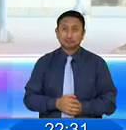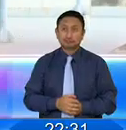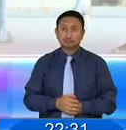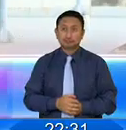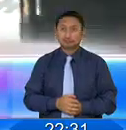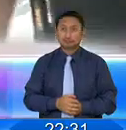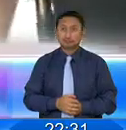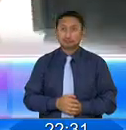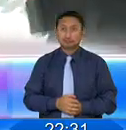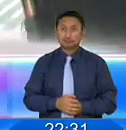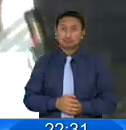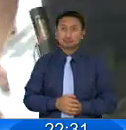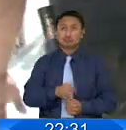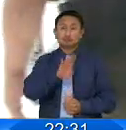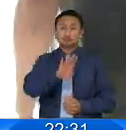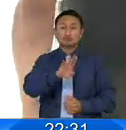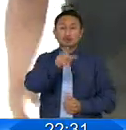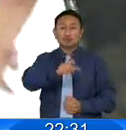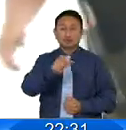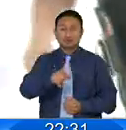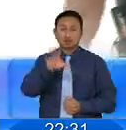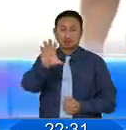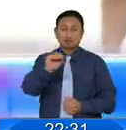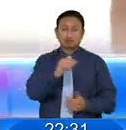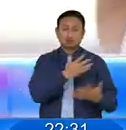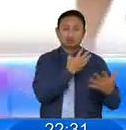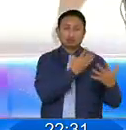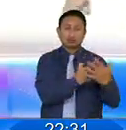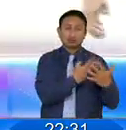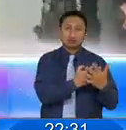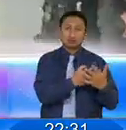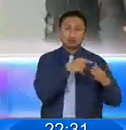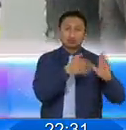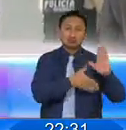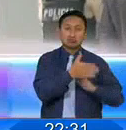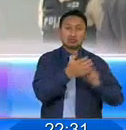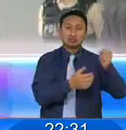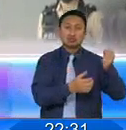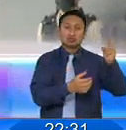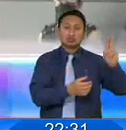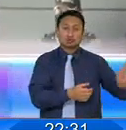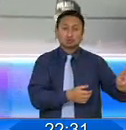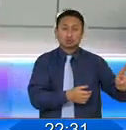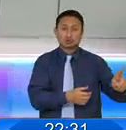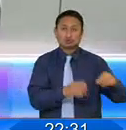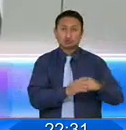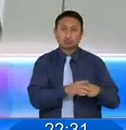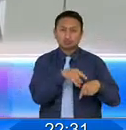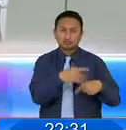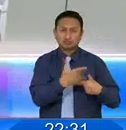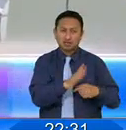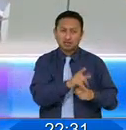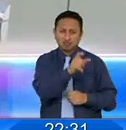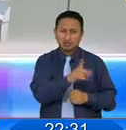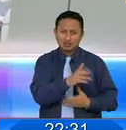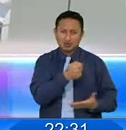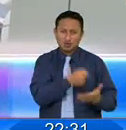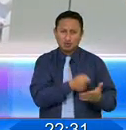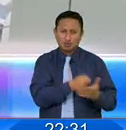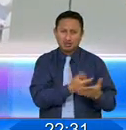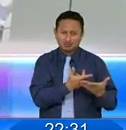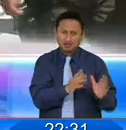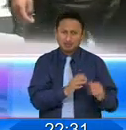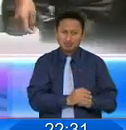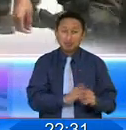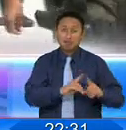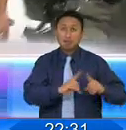material quirúrgico. Cuatro sujetos fueron detenidos, aparentemente se dirigían al sur de la ciudad, que ya tenían comprador para la mercadería robada,